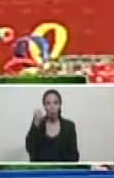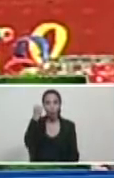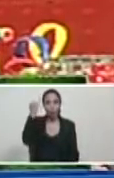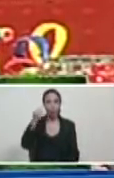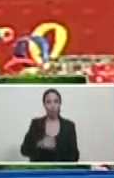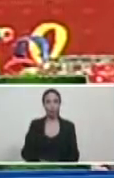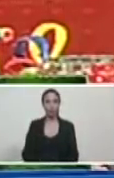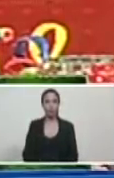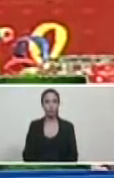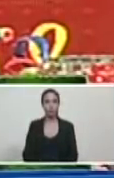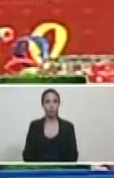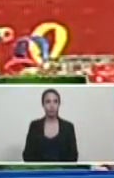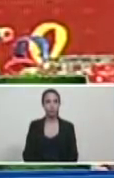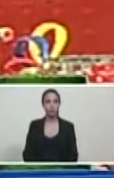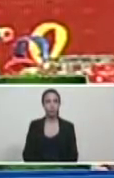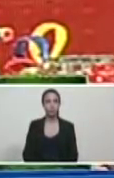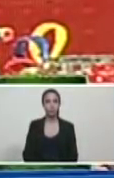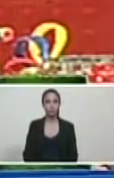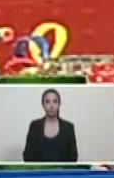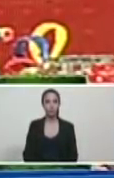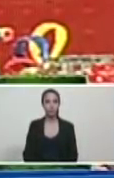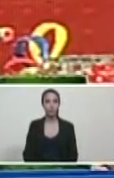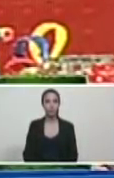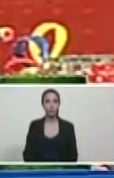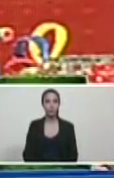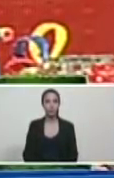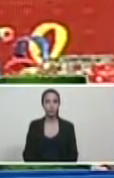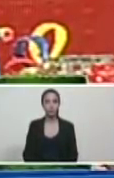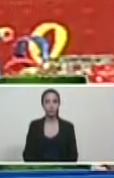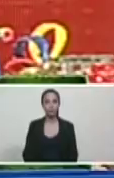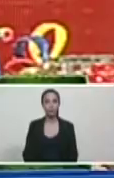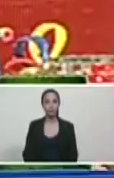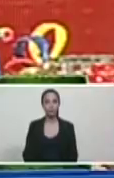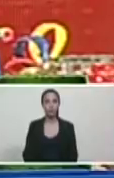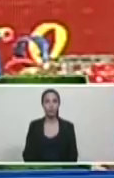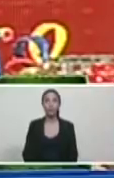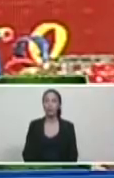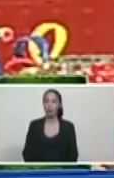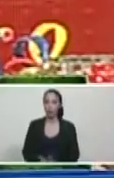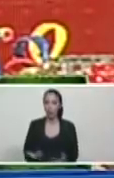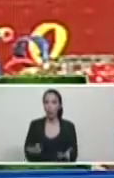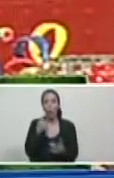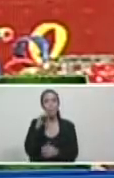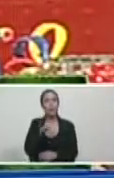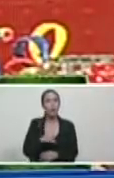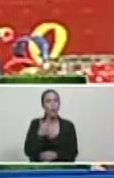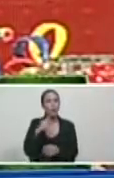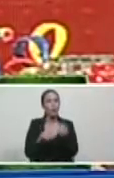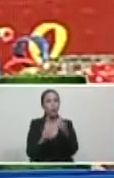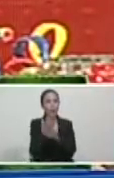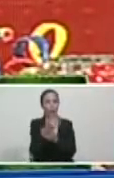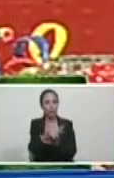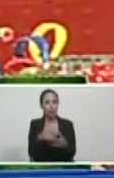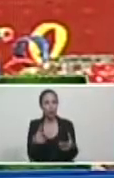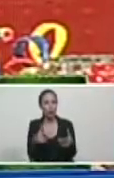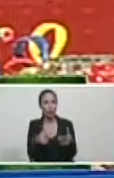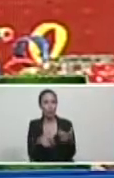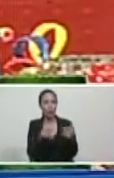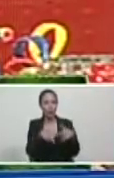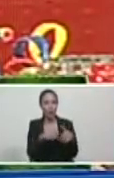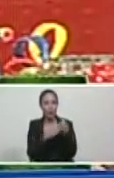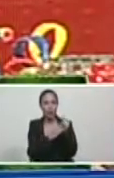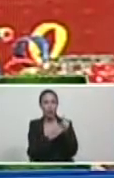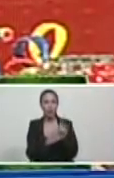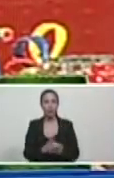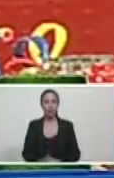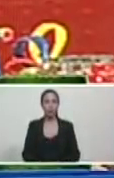el padre Juan Vives Zuria, y pudiéramos pedirle a Fundalatin y a quienes llevan el legado del padre